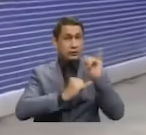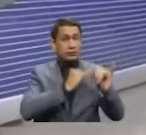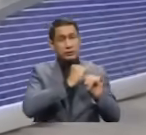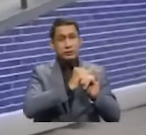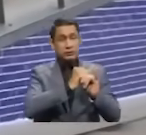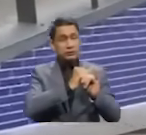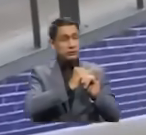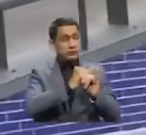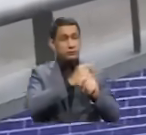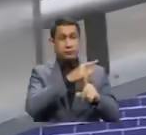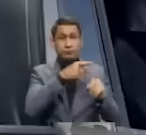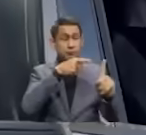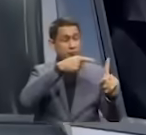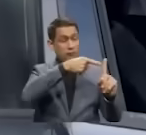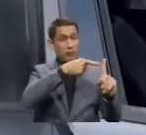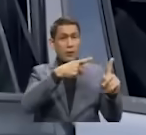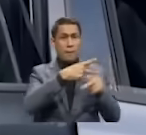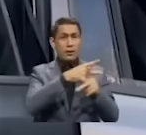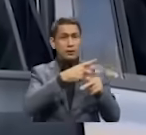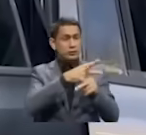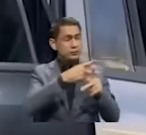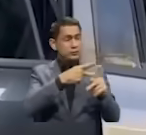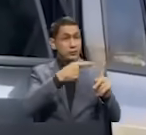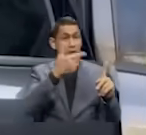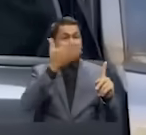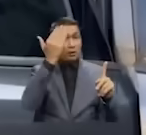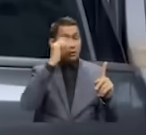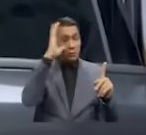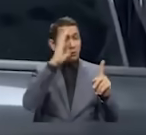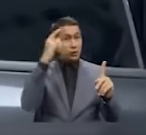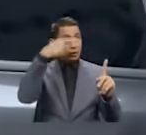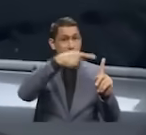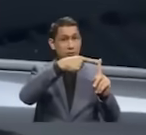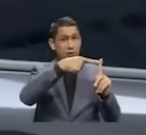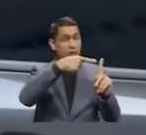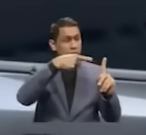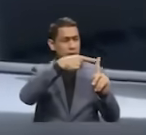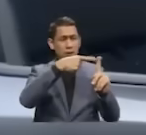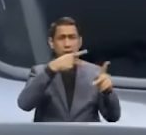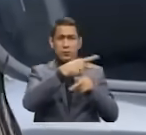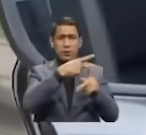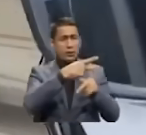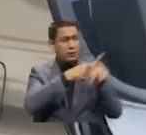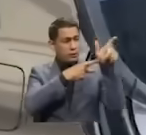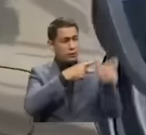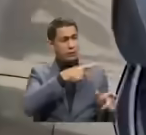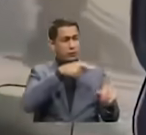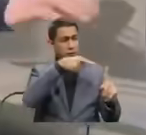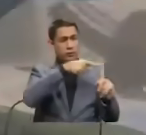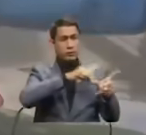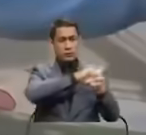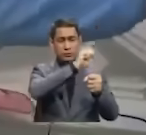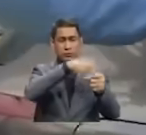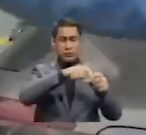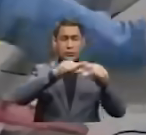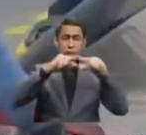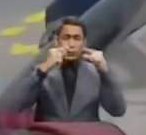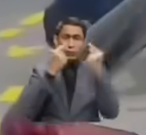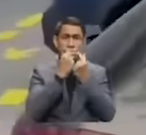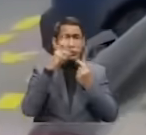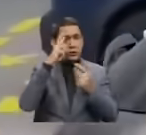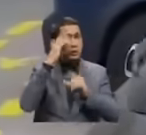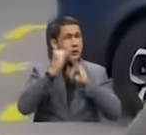Aragua, buscado por terrorismo, tráfico humano y de armas, extorsión, blanqueo y asociación ilícita, bajo una orden